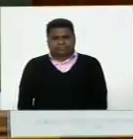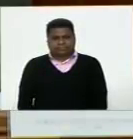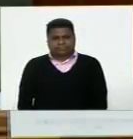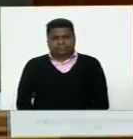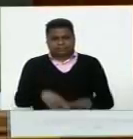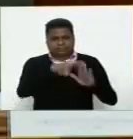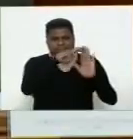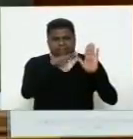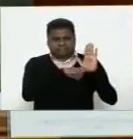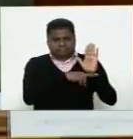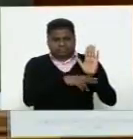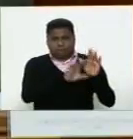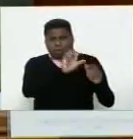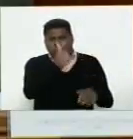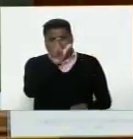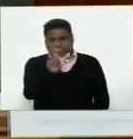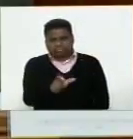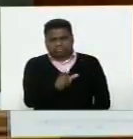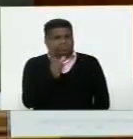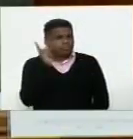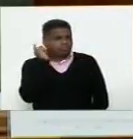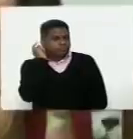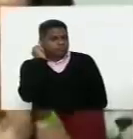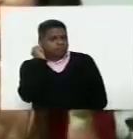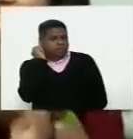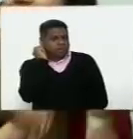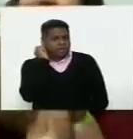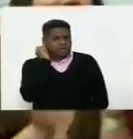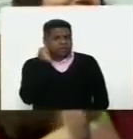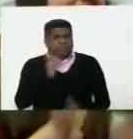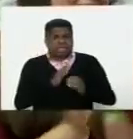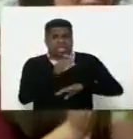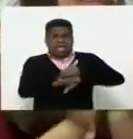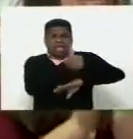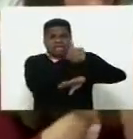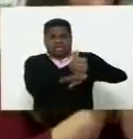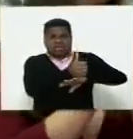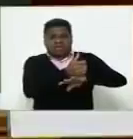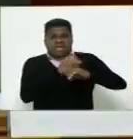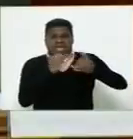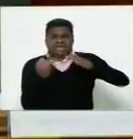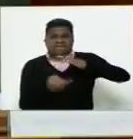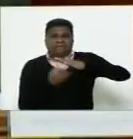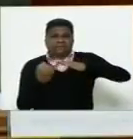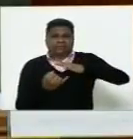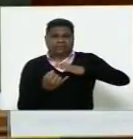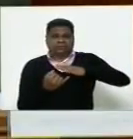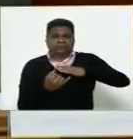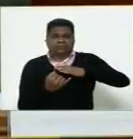a Yesenia Medina, directora general del Instituto Nacional de la Mujer,